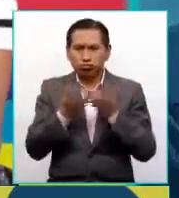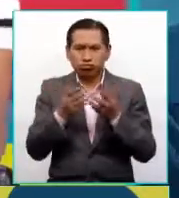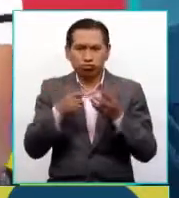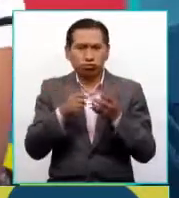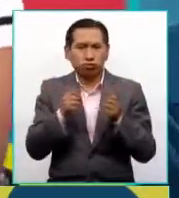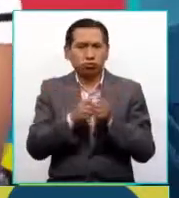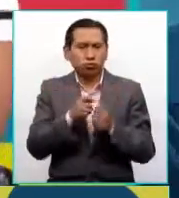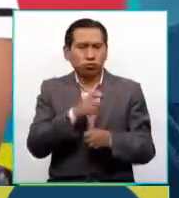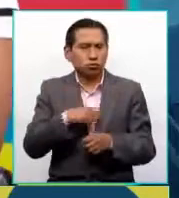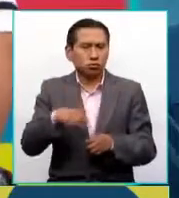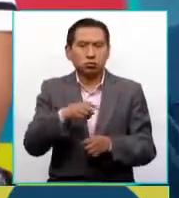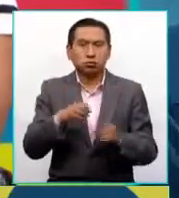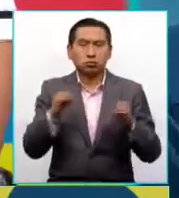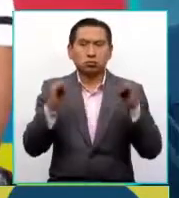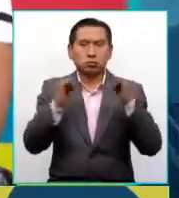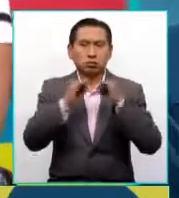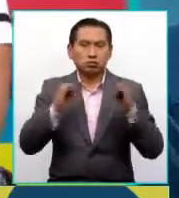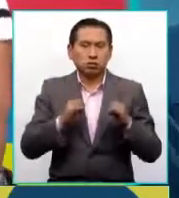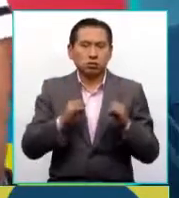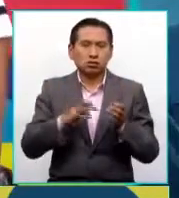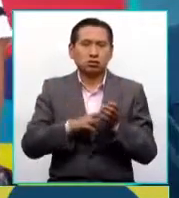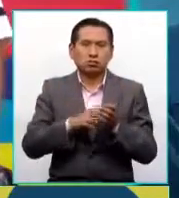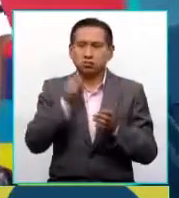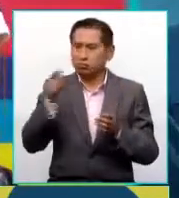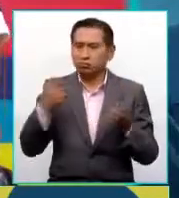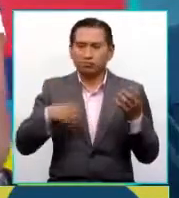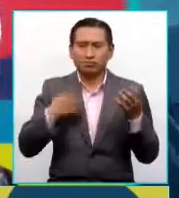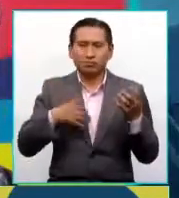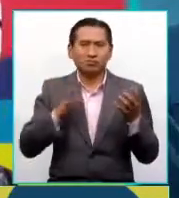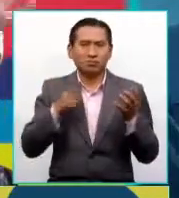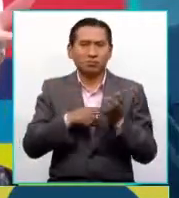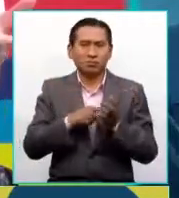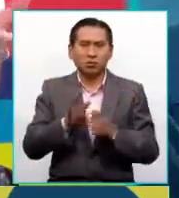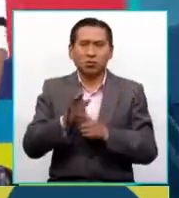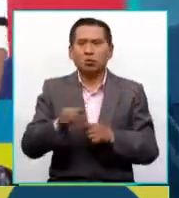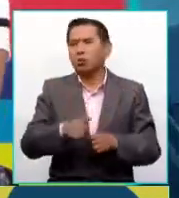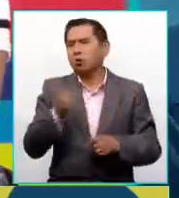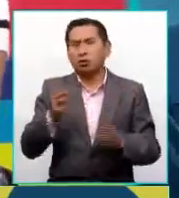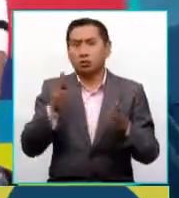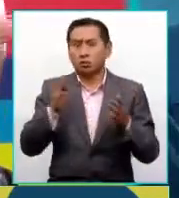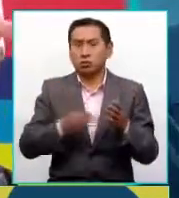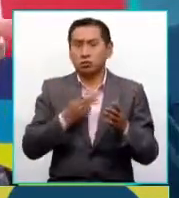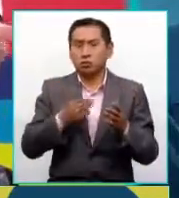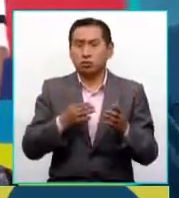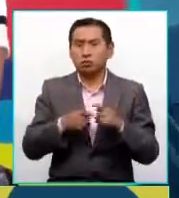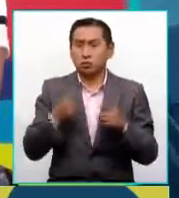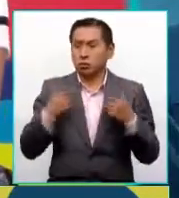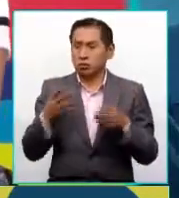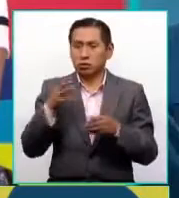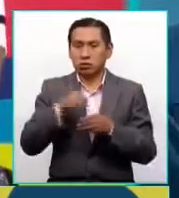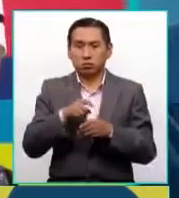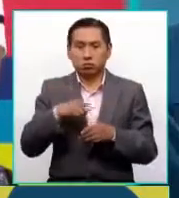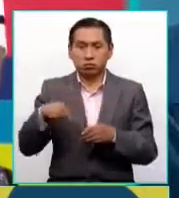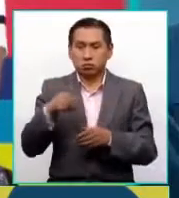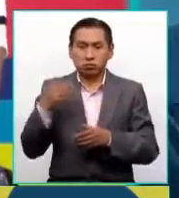por ejemplo, una imagen como Luciel Izumi, que representa quizás otra línea musical que también forma parte de este proceso del neofolclore